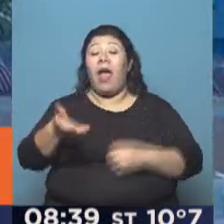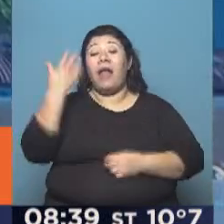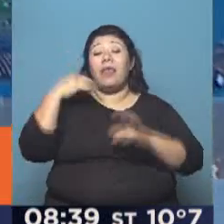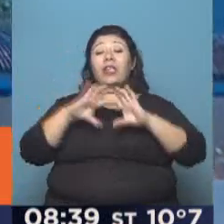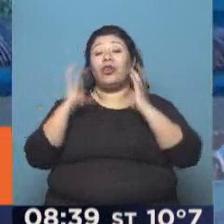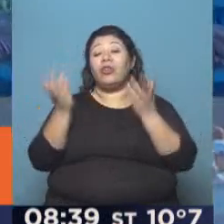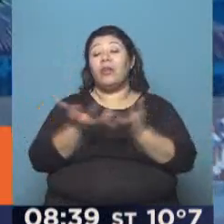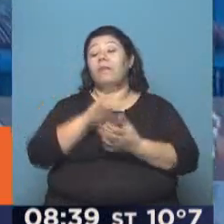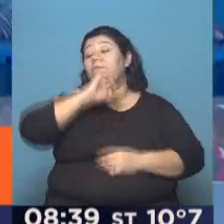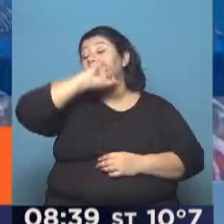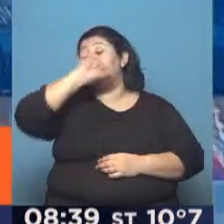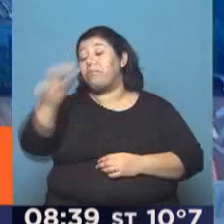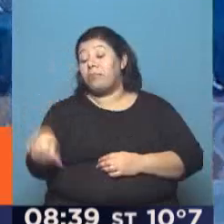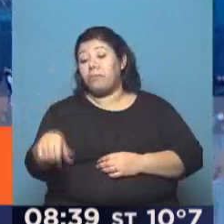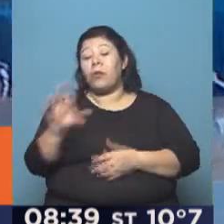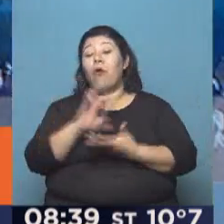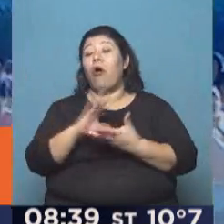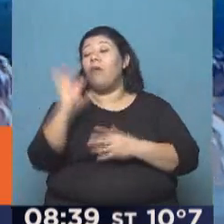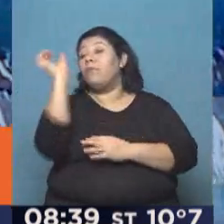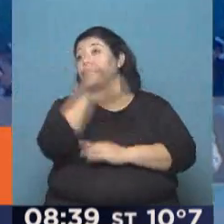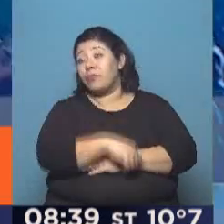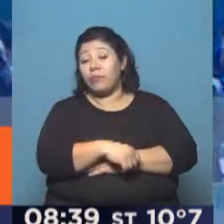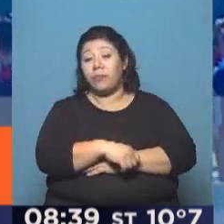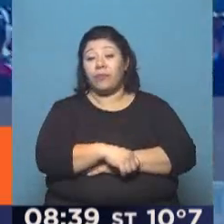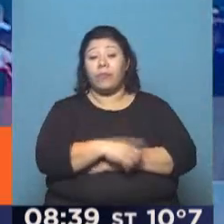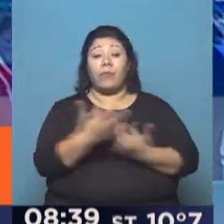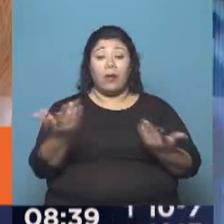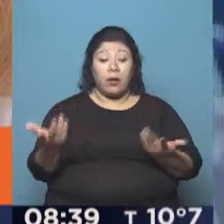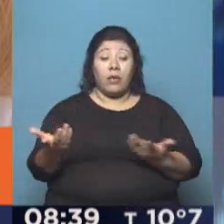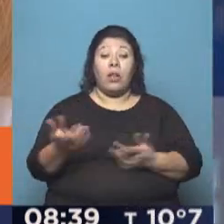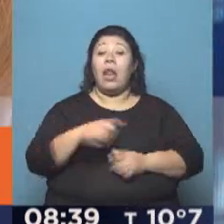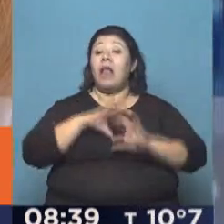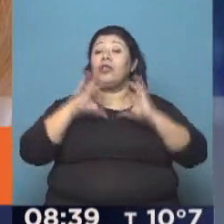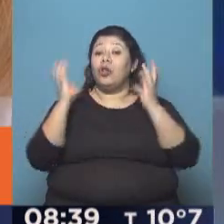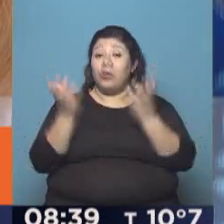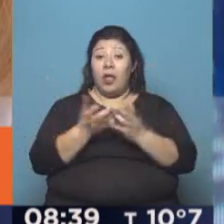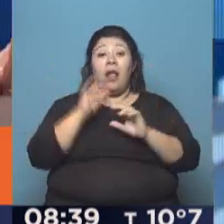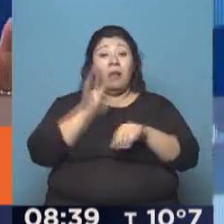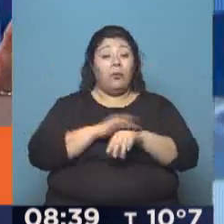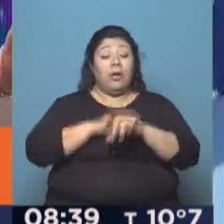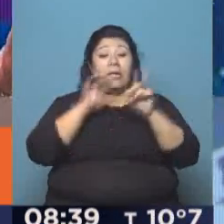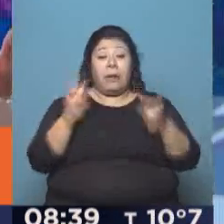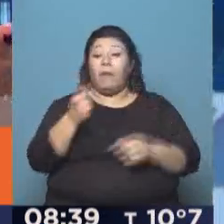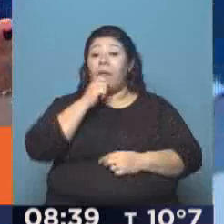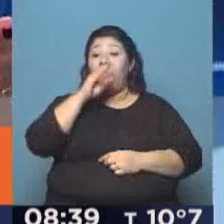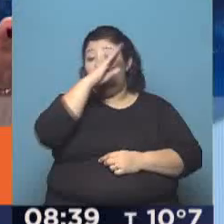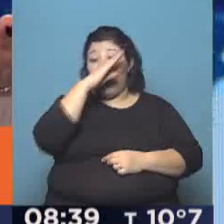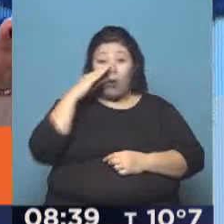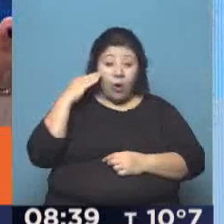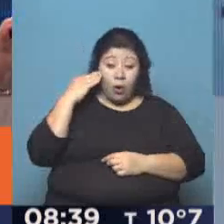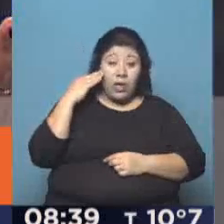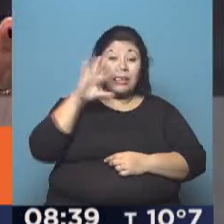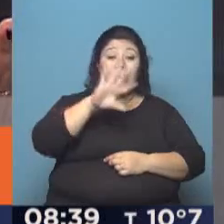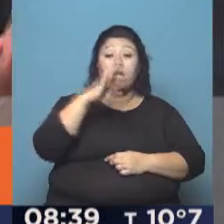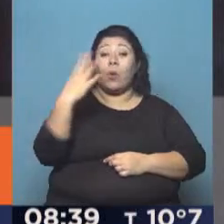muchos años saqueaban la Argentina y la verdad es que la sociedad no se hacía cargo no hay que olvidarse no Solo que a Cristina la votó el 54